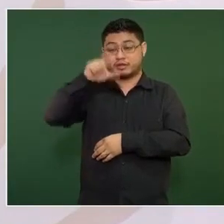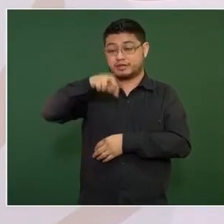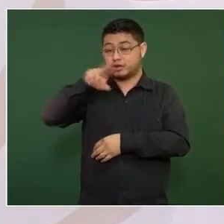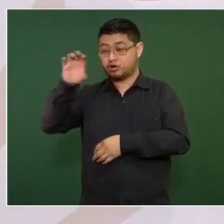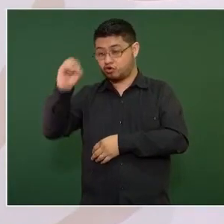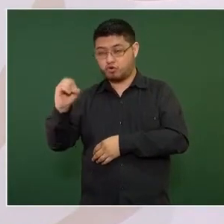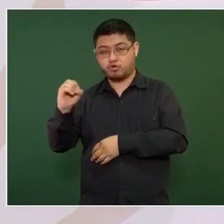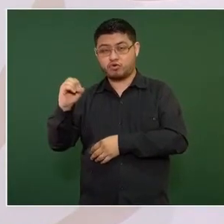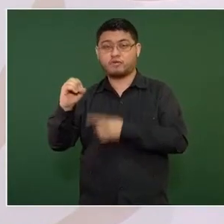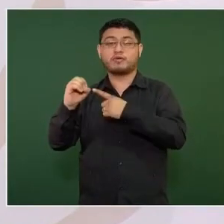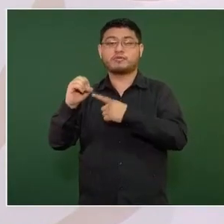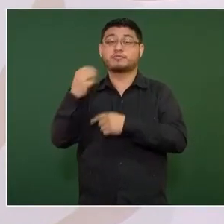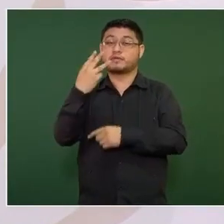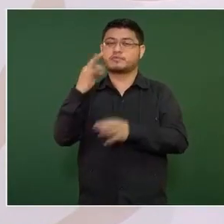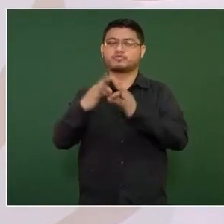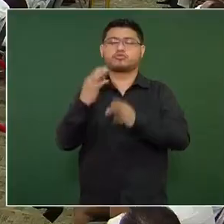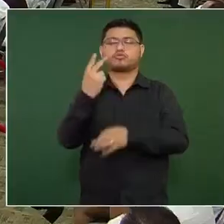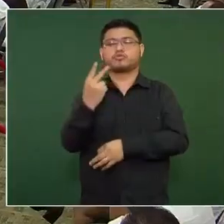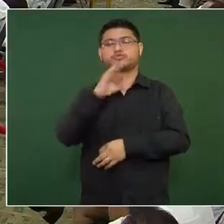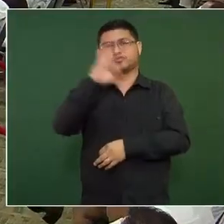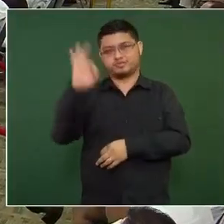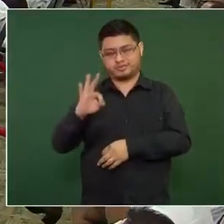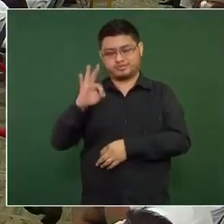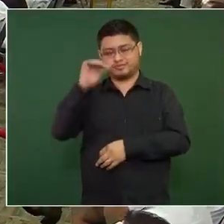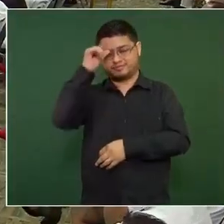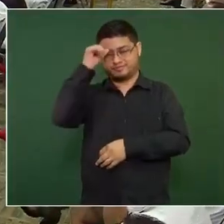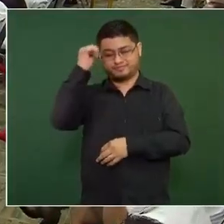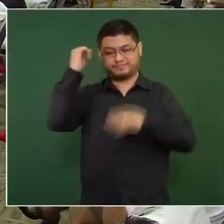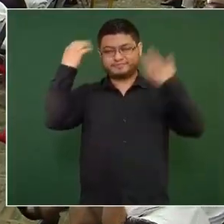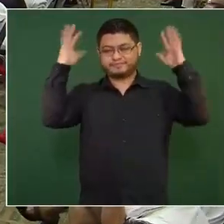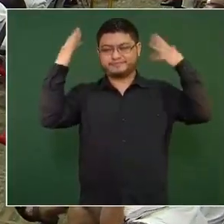Roo en 3.2%.